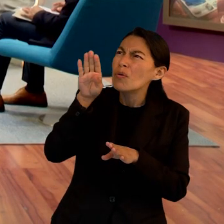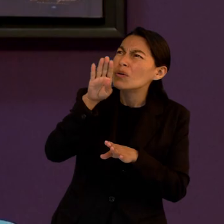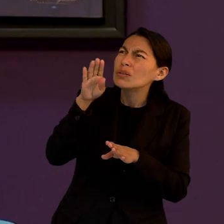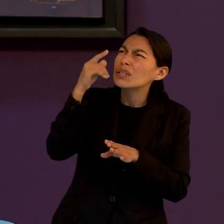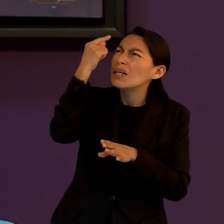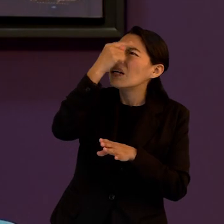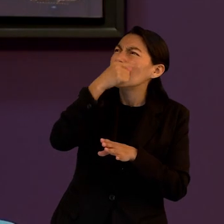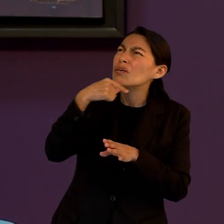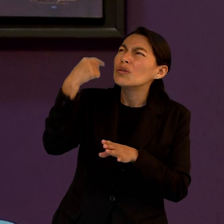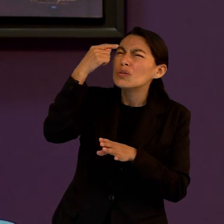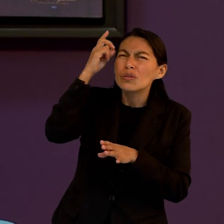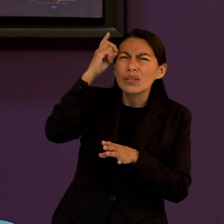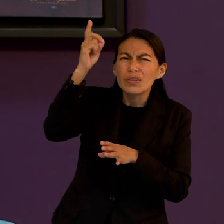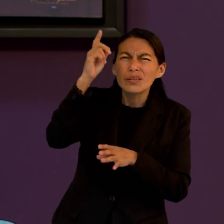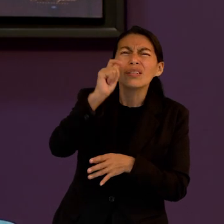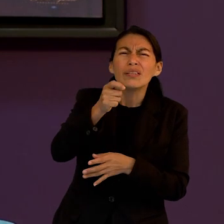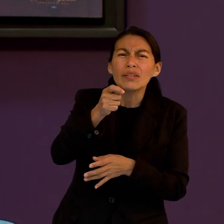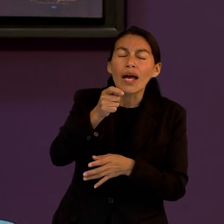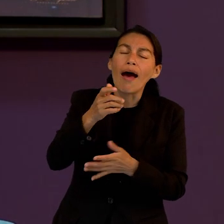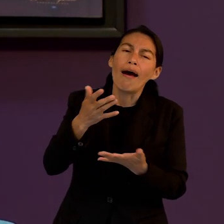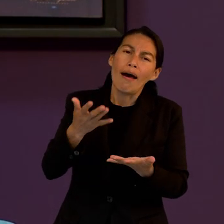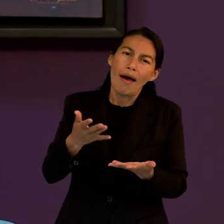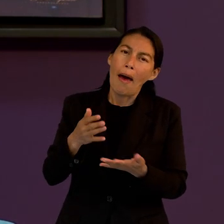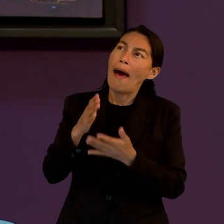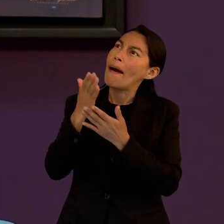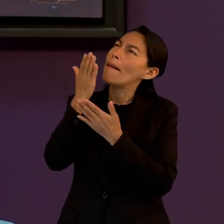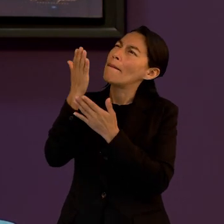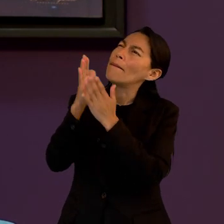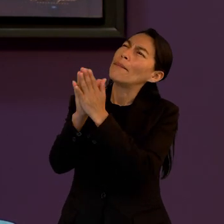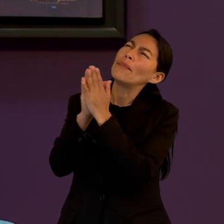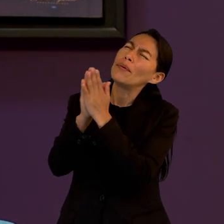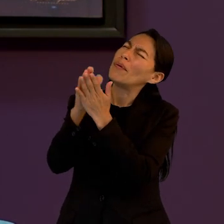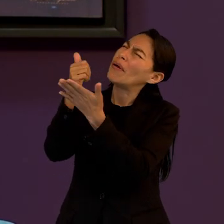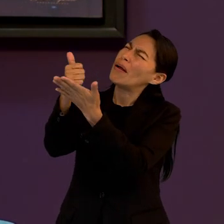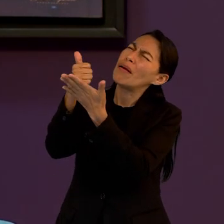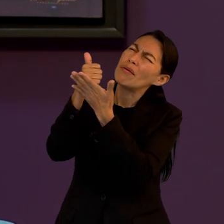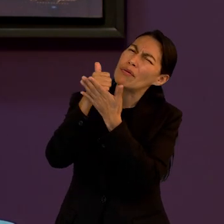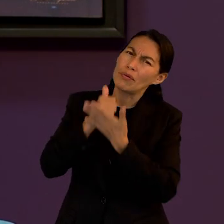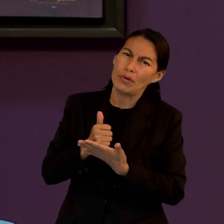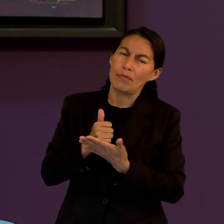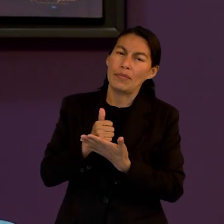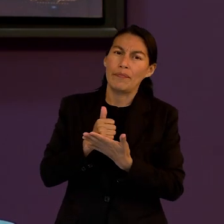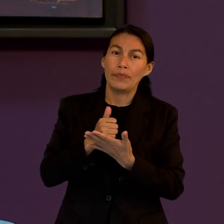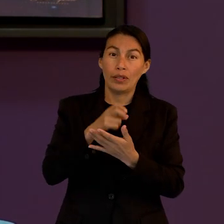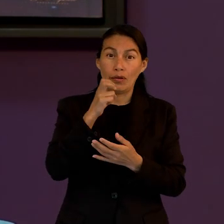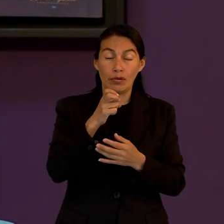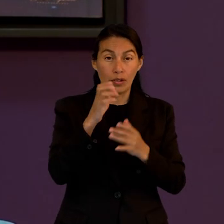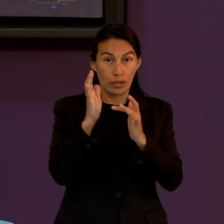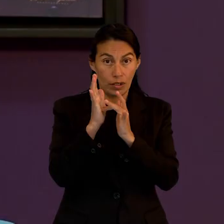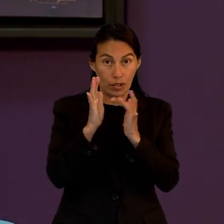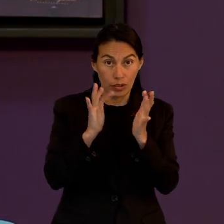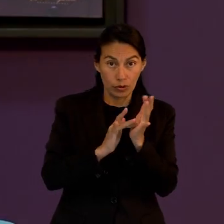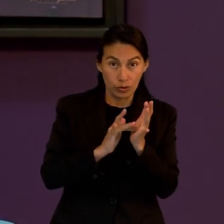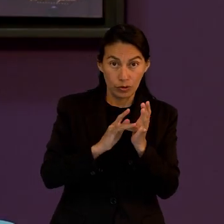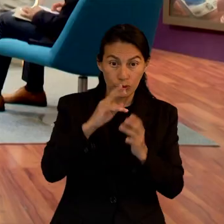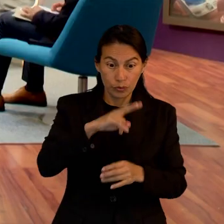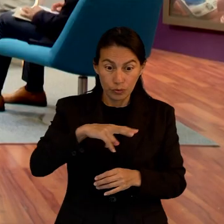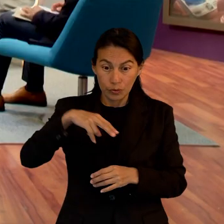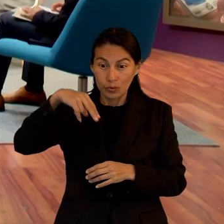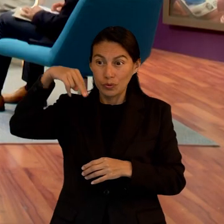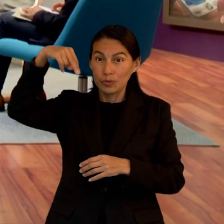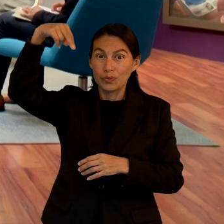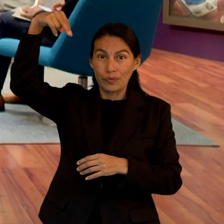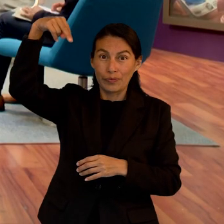ayuda a dios y pues jesús ascendía dios con el sacrificio perfecto y también jesús ascendió al cielo como